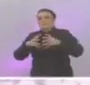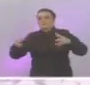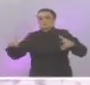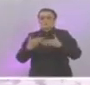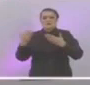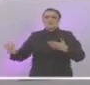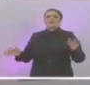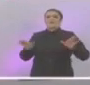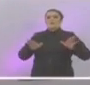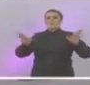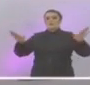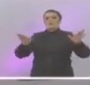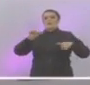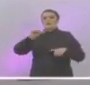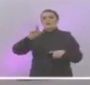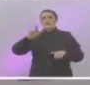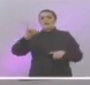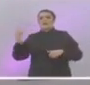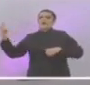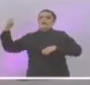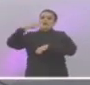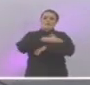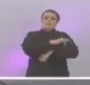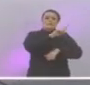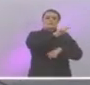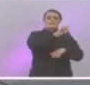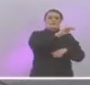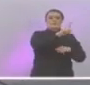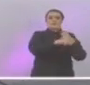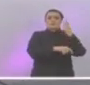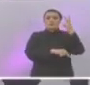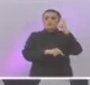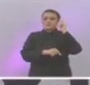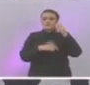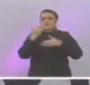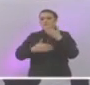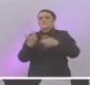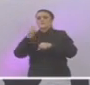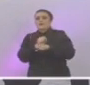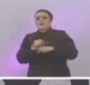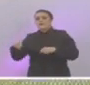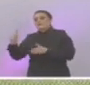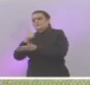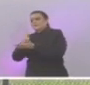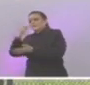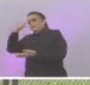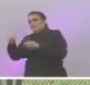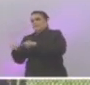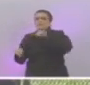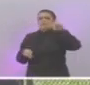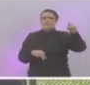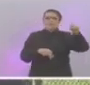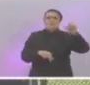compañía Aeromar a volar a Tamuín con dos servicios semanales entre la Ciudad de México y este